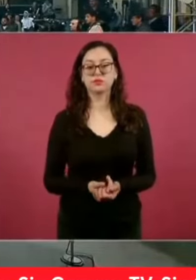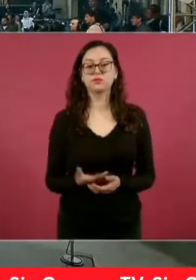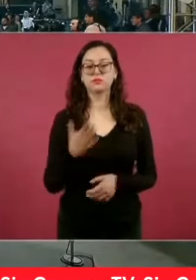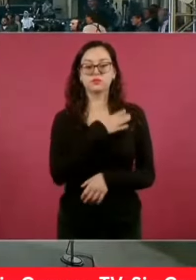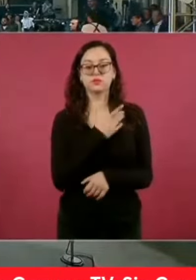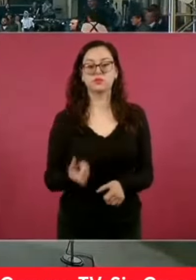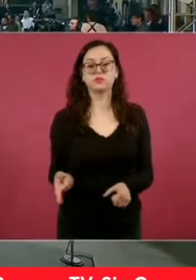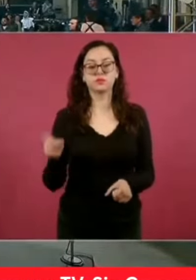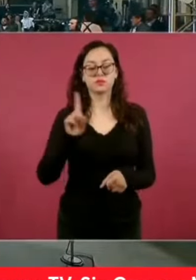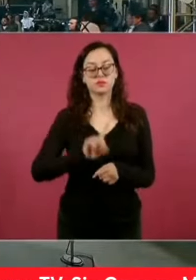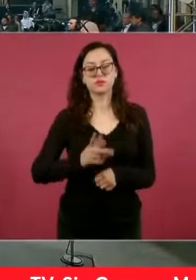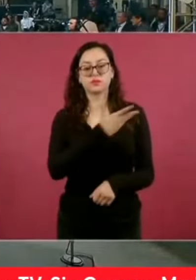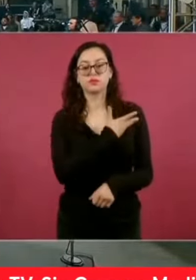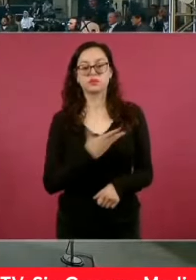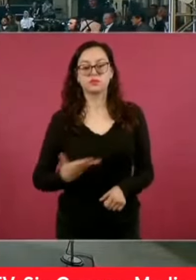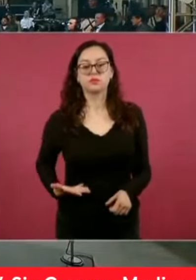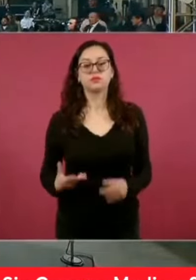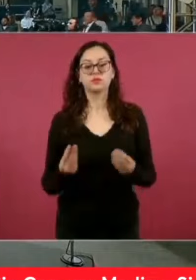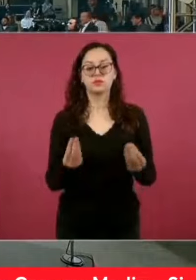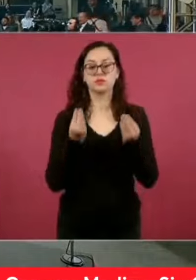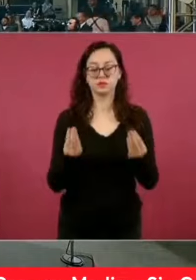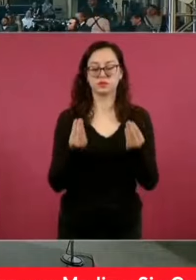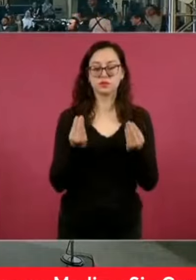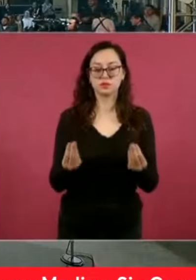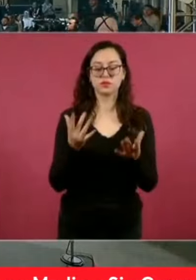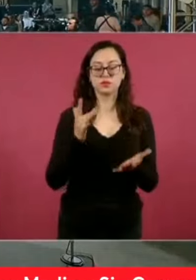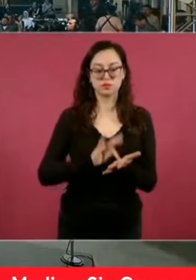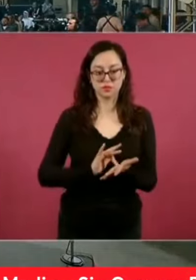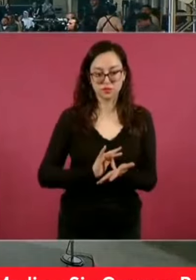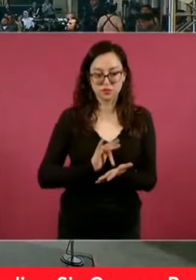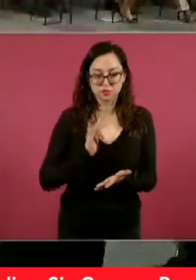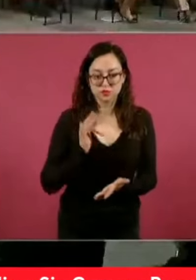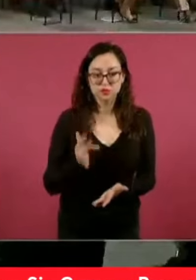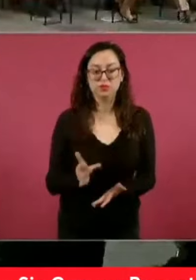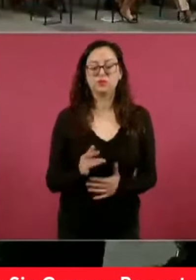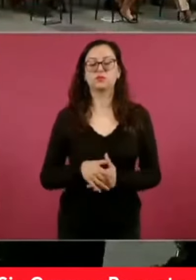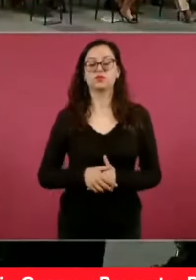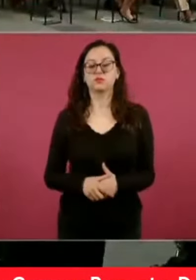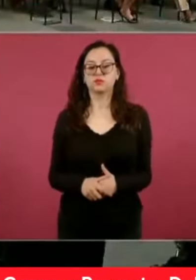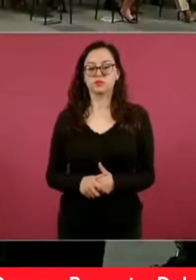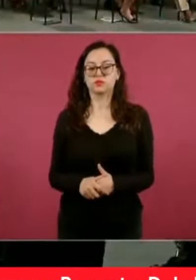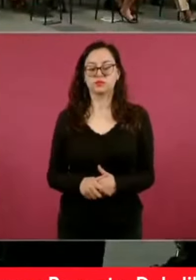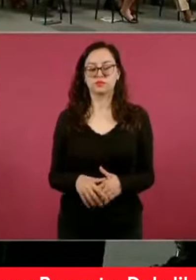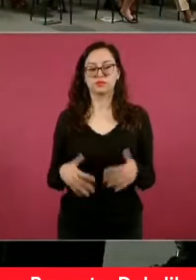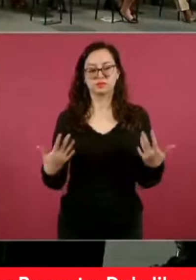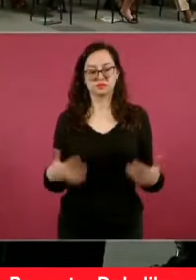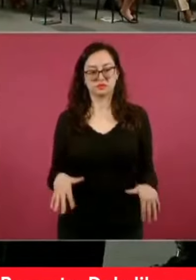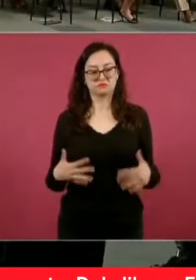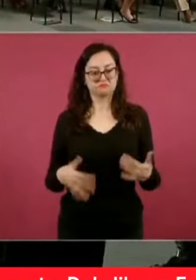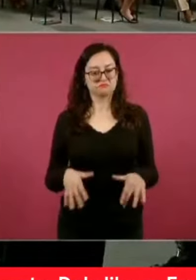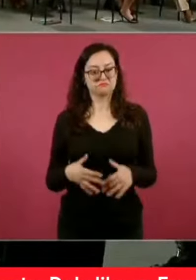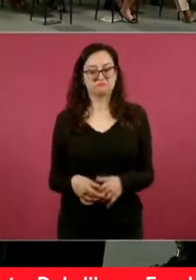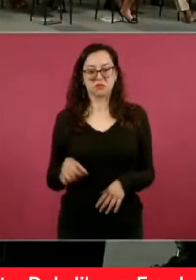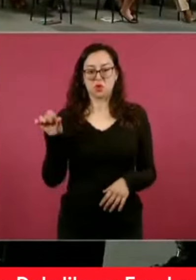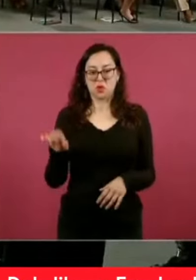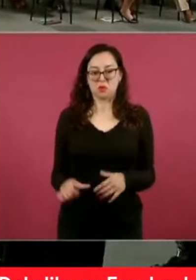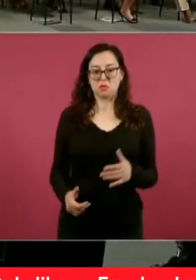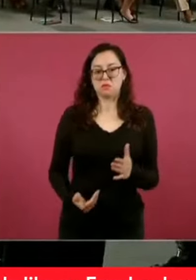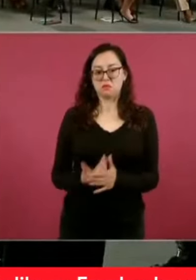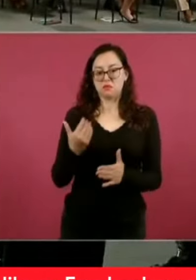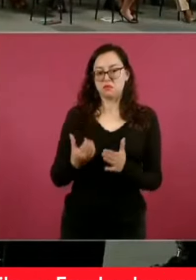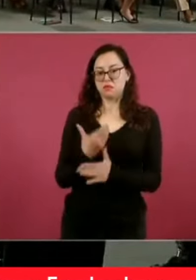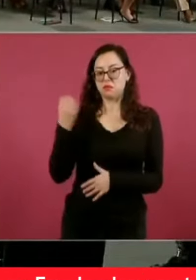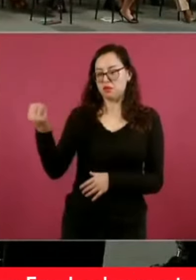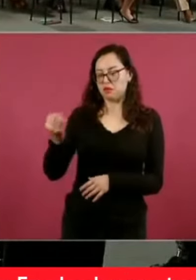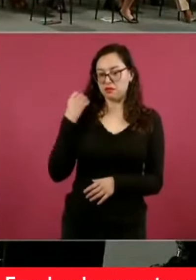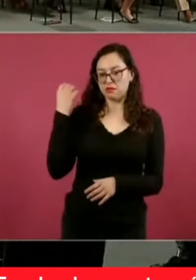Muy buenos días, presidente. Muchas gracias. Gracias a la oportunidad de esta mañanera para